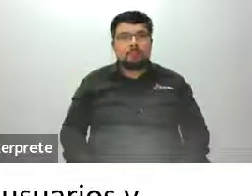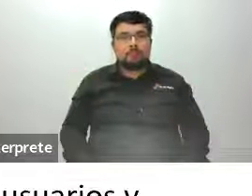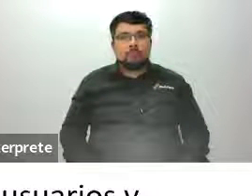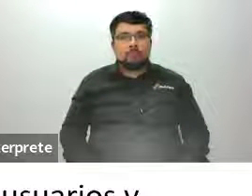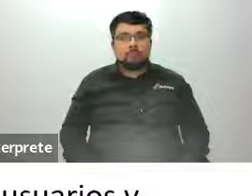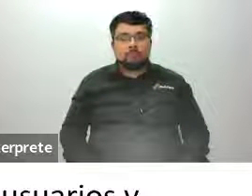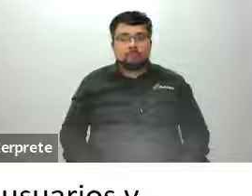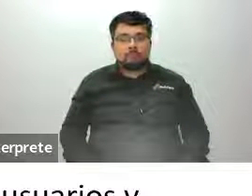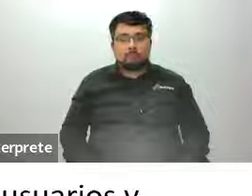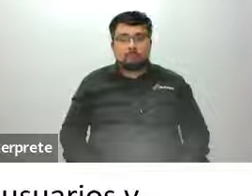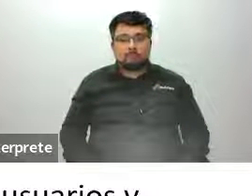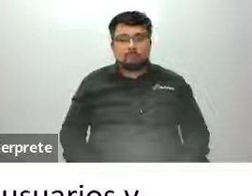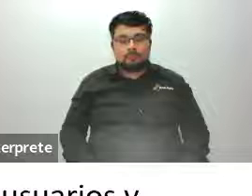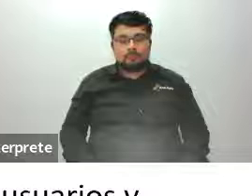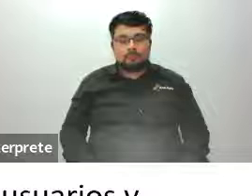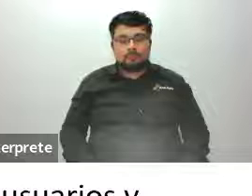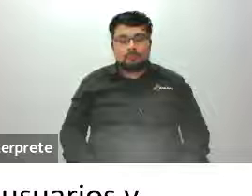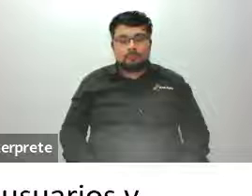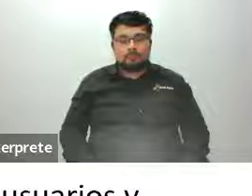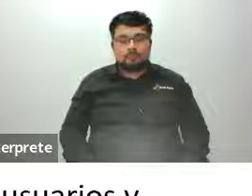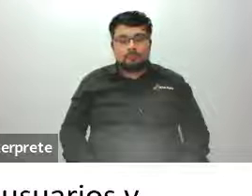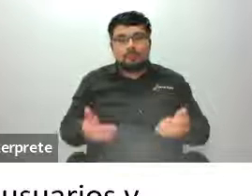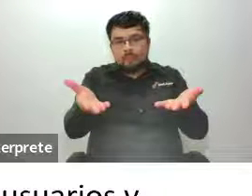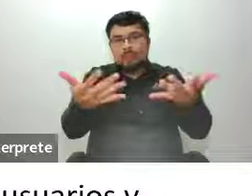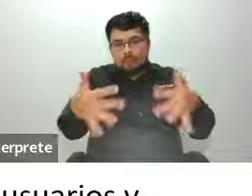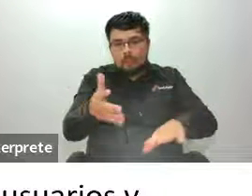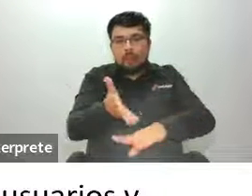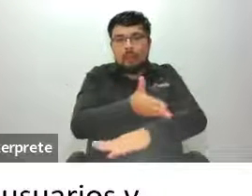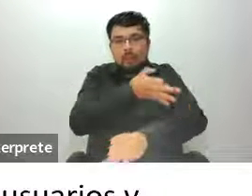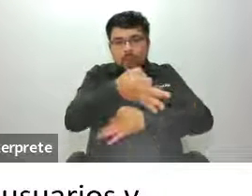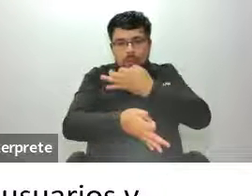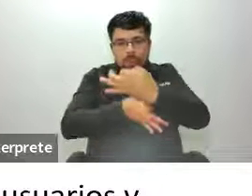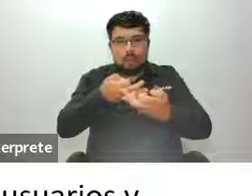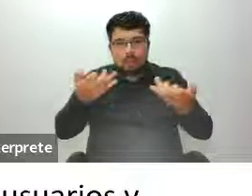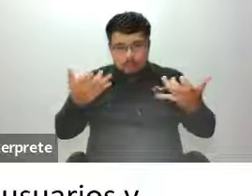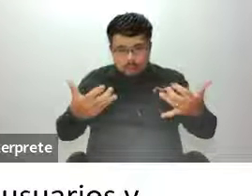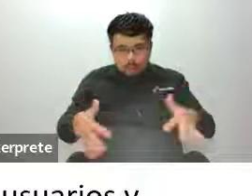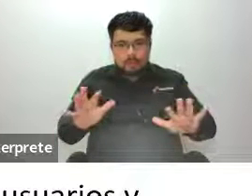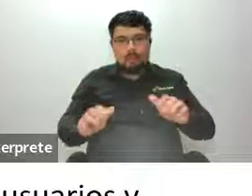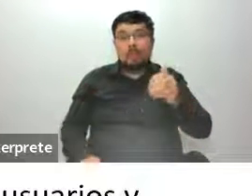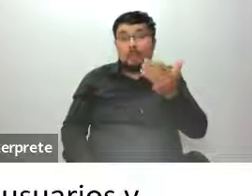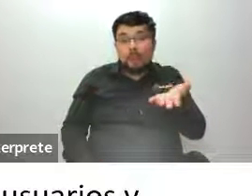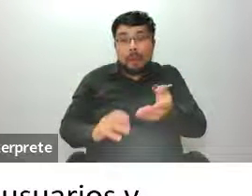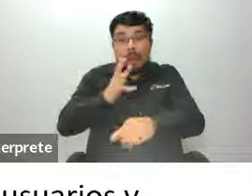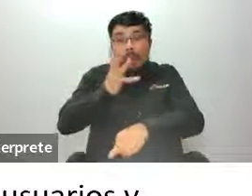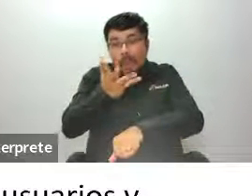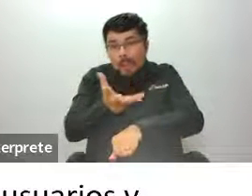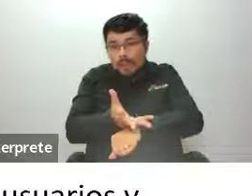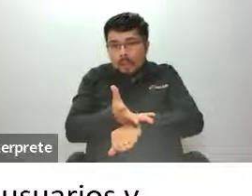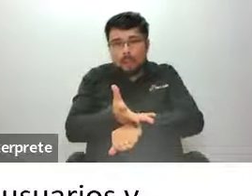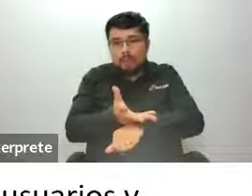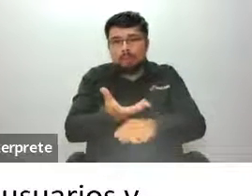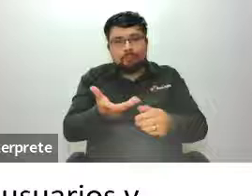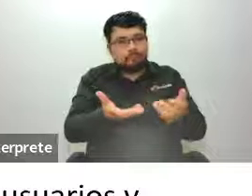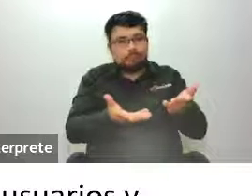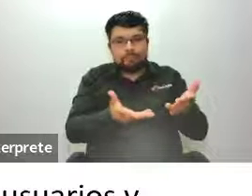Entonces, esto ya también lo señalamos, para que exista una potencial, entonces, desarrollo